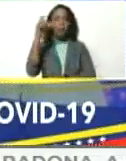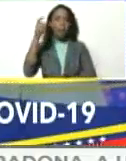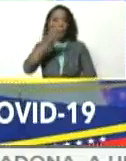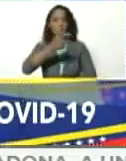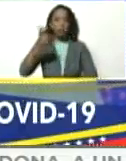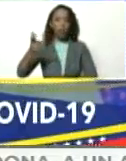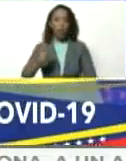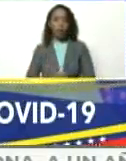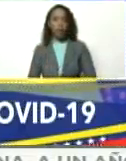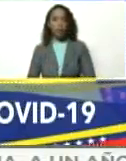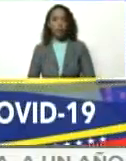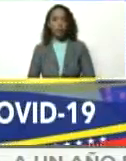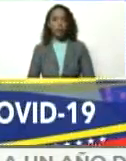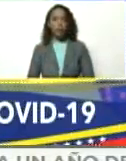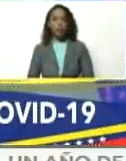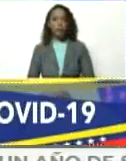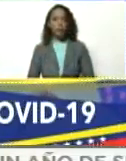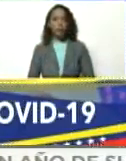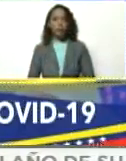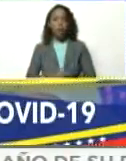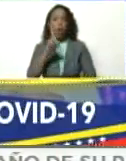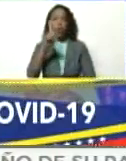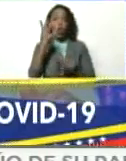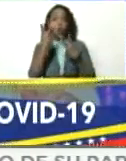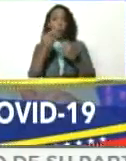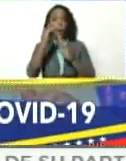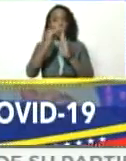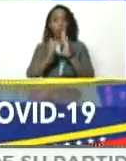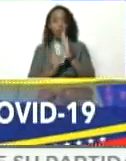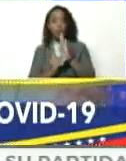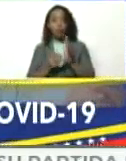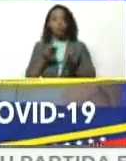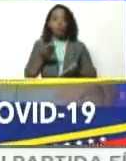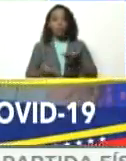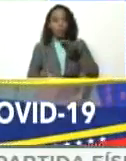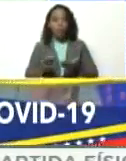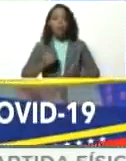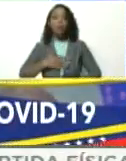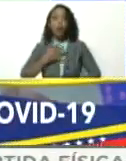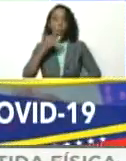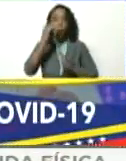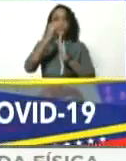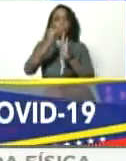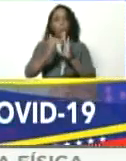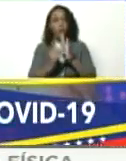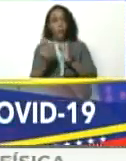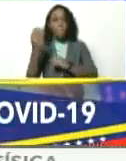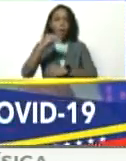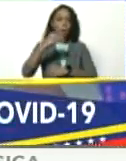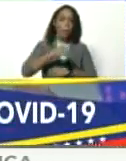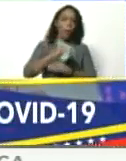habitantes. Es una de las cifras bajas, estables. Podemos bajar mucho más a eso.